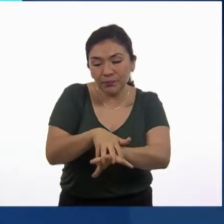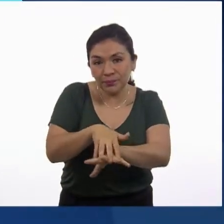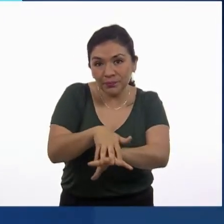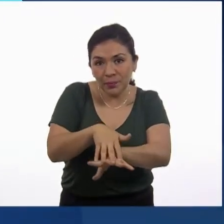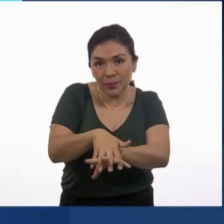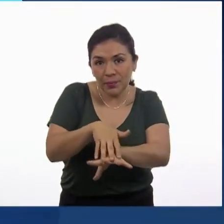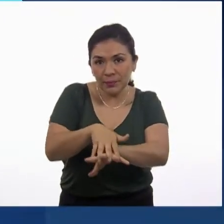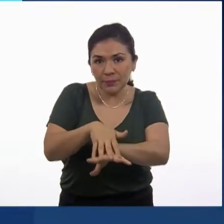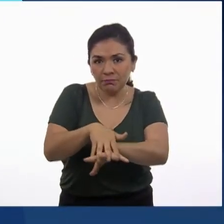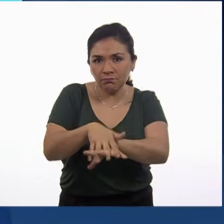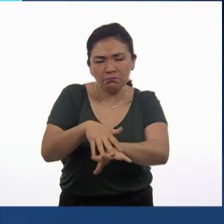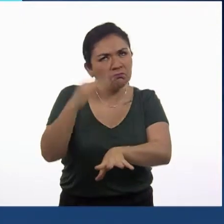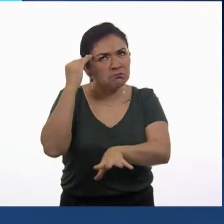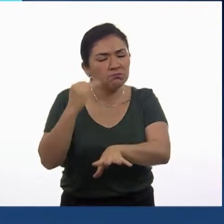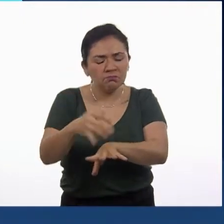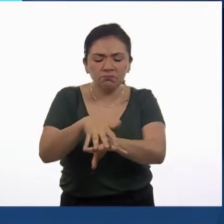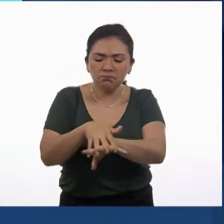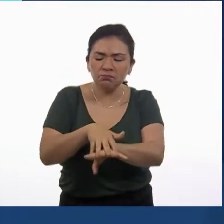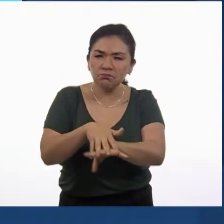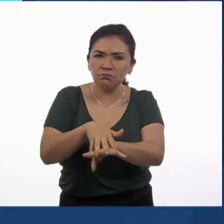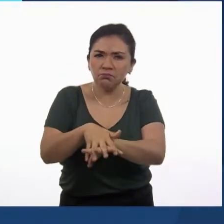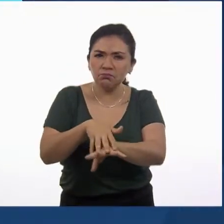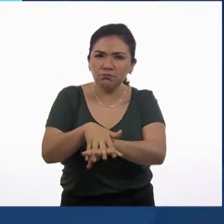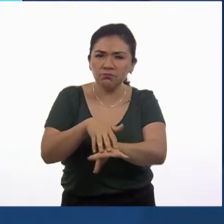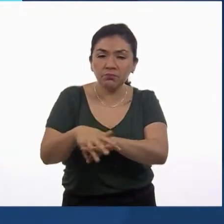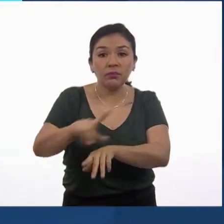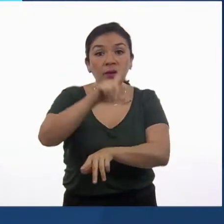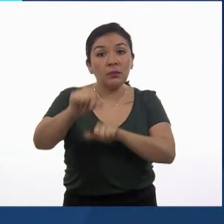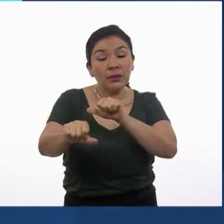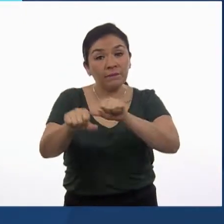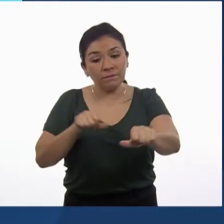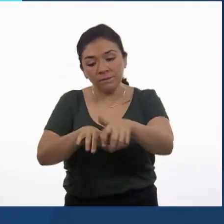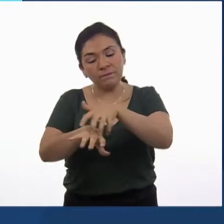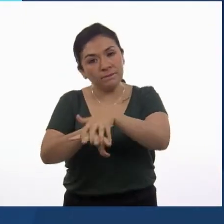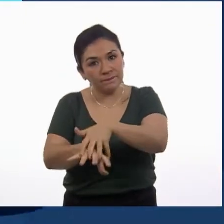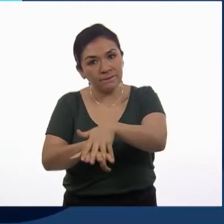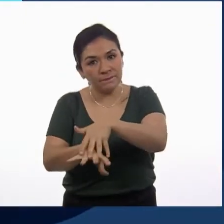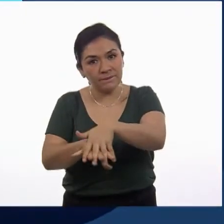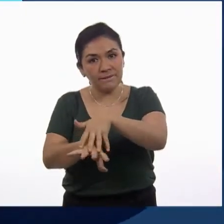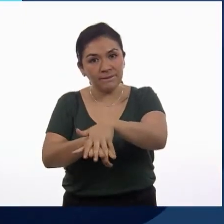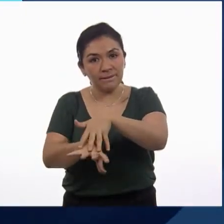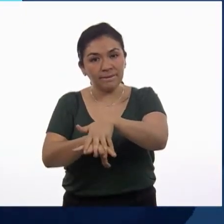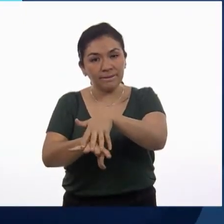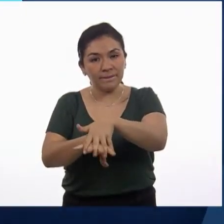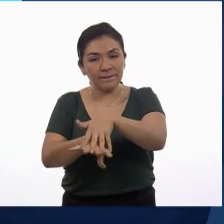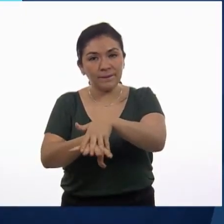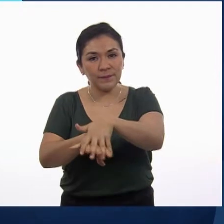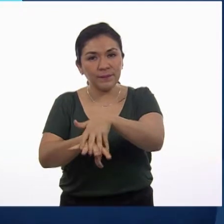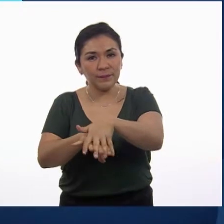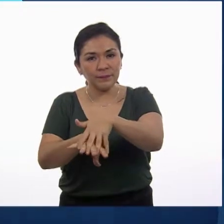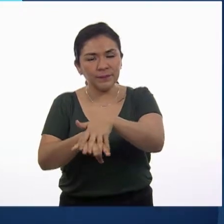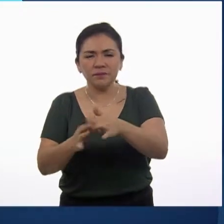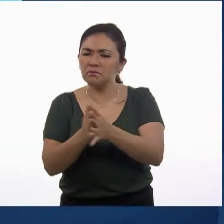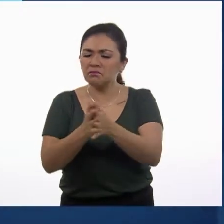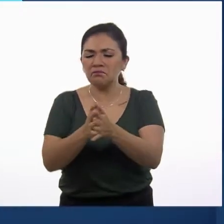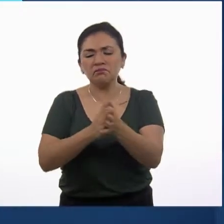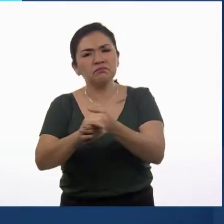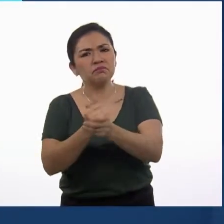de una de tus manos contra el dorso de la otra, entrelazando los dedos. Repite lo mismo con la otra mano. Frota los